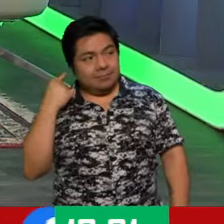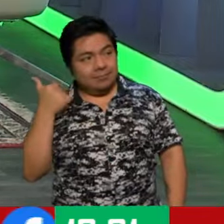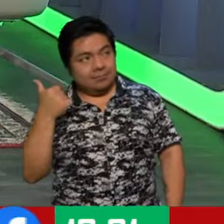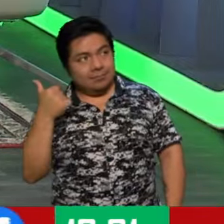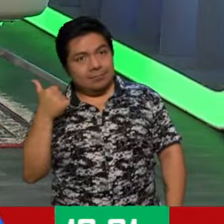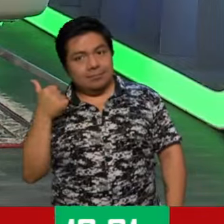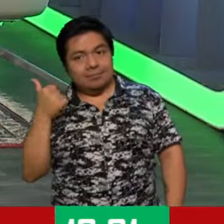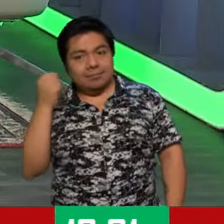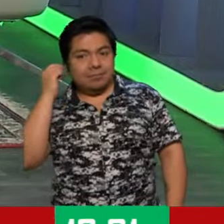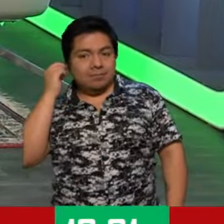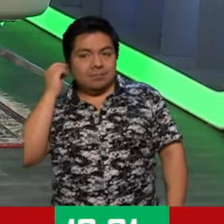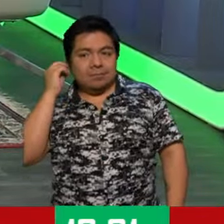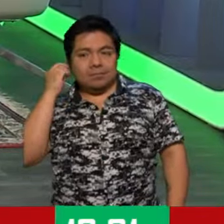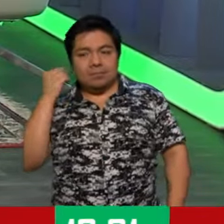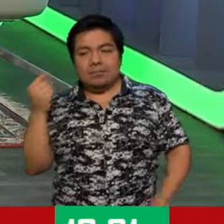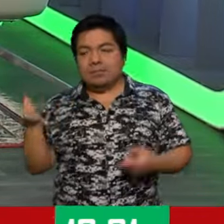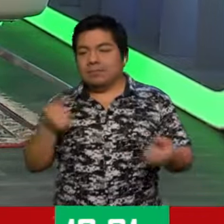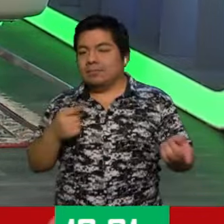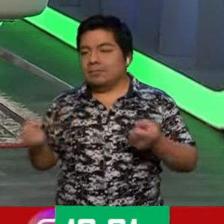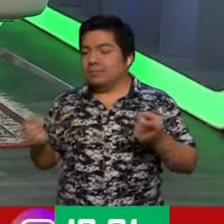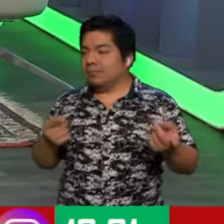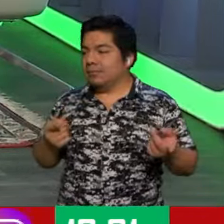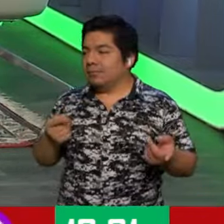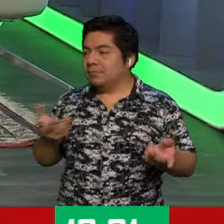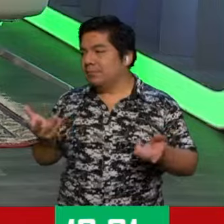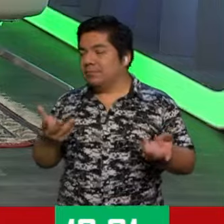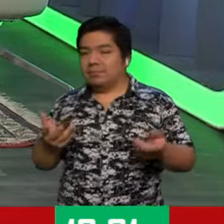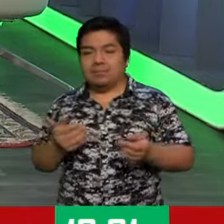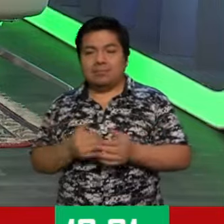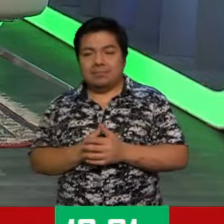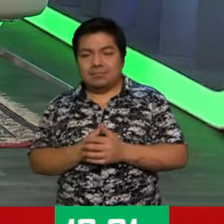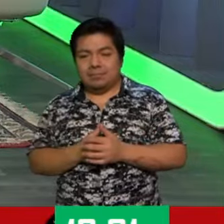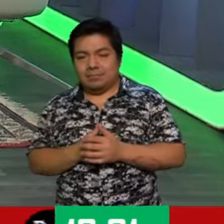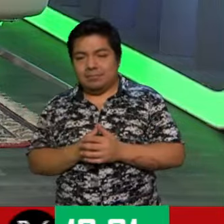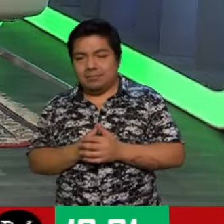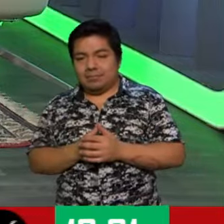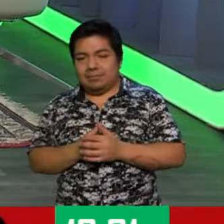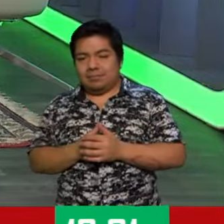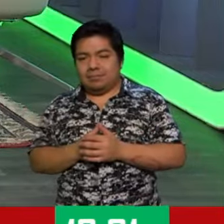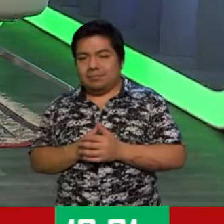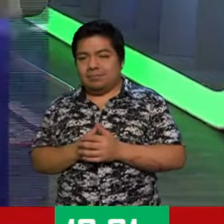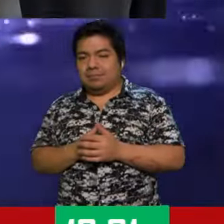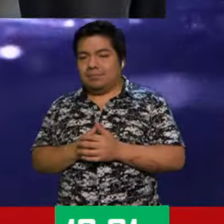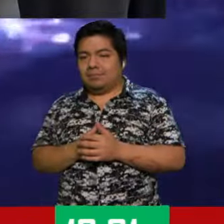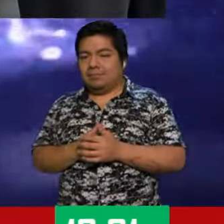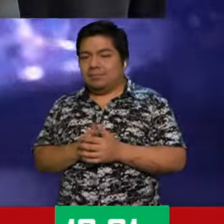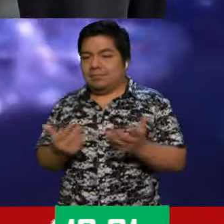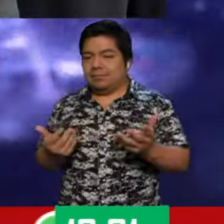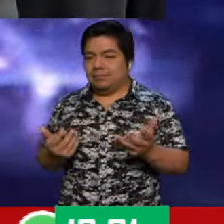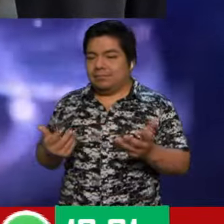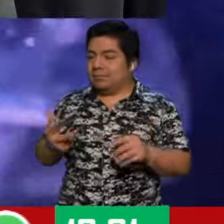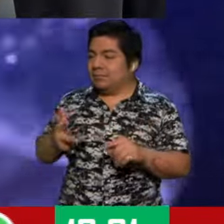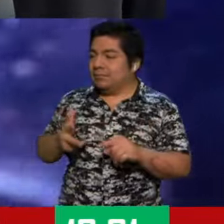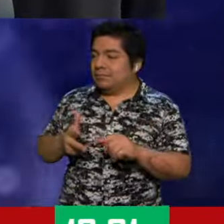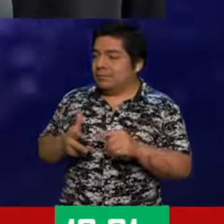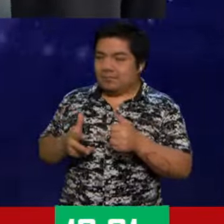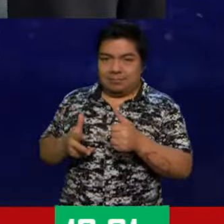Ah, salió una cosa ahí. Salió algo, una grosería. Venga. Cámara, las tijeras.